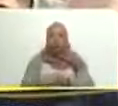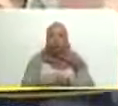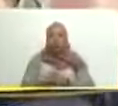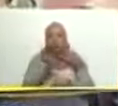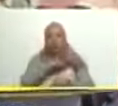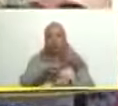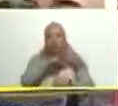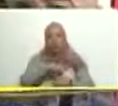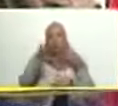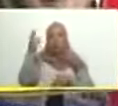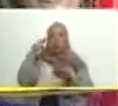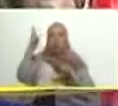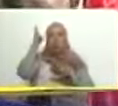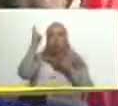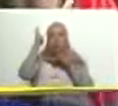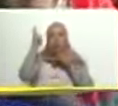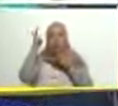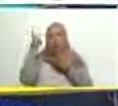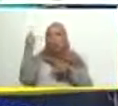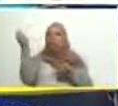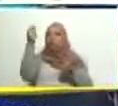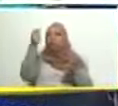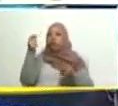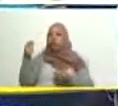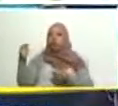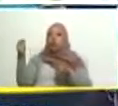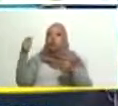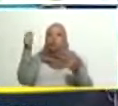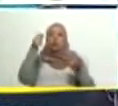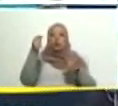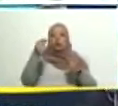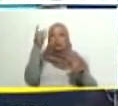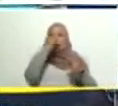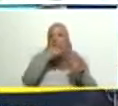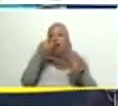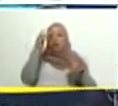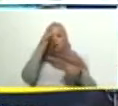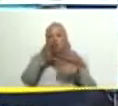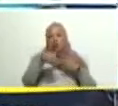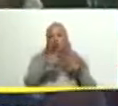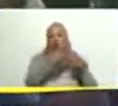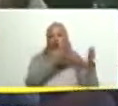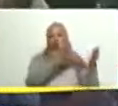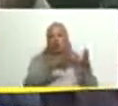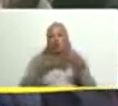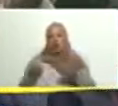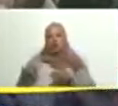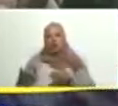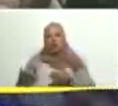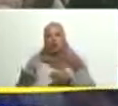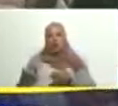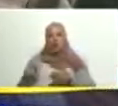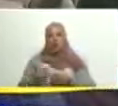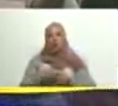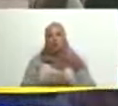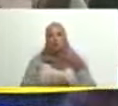religiones ancestrales, babalao, espiritistas. Bienvenidos todos y todas.